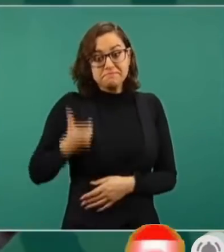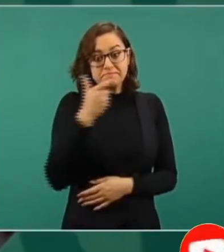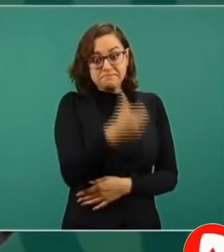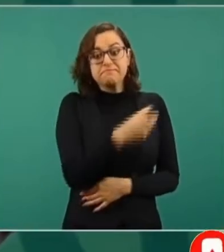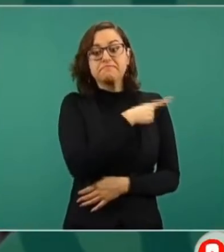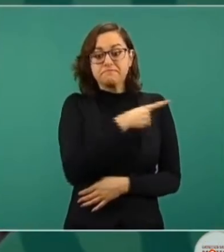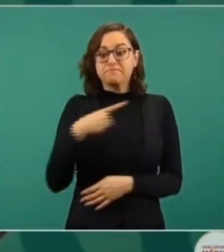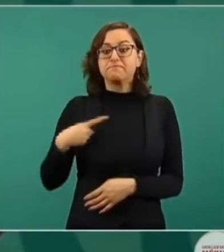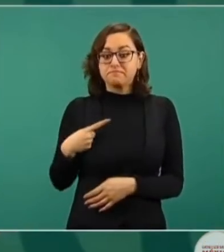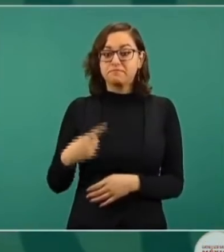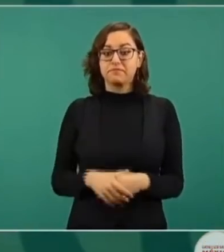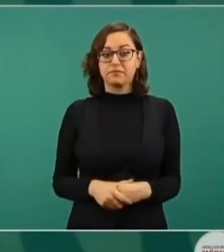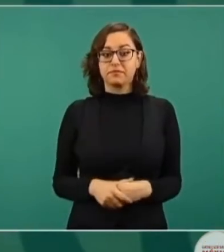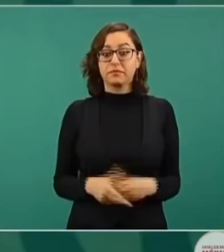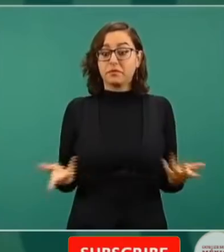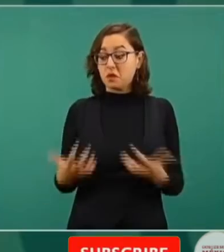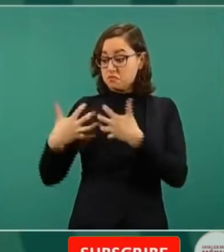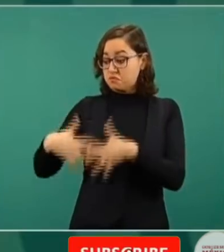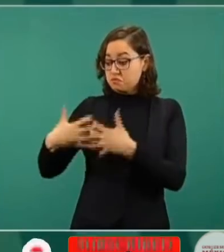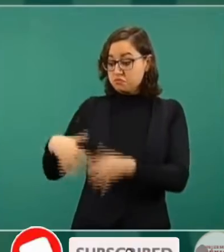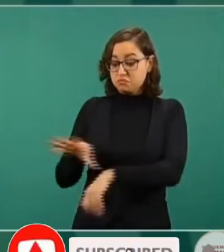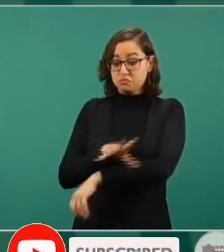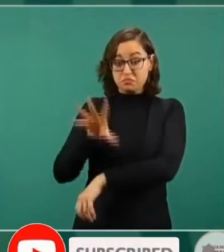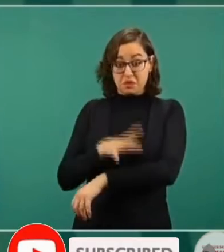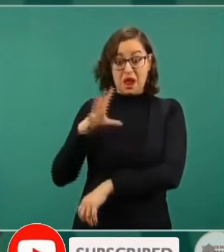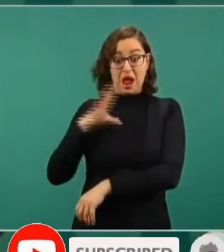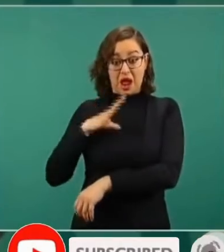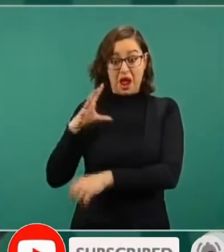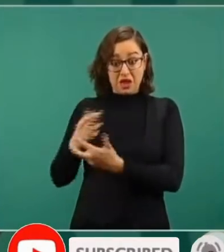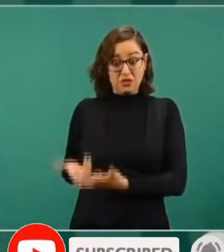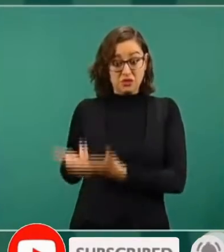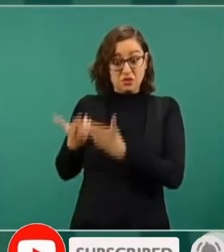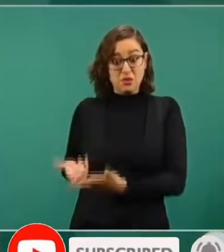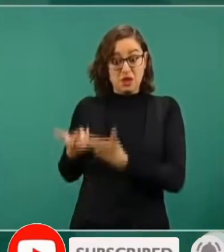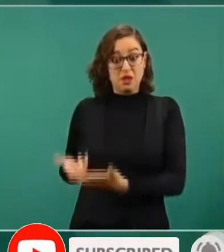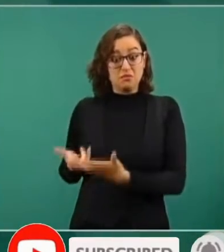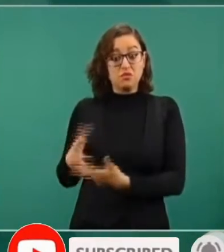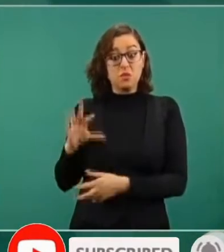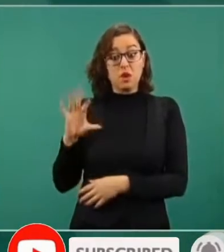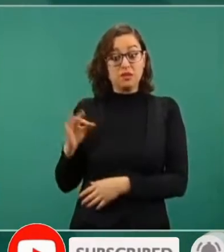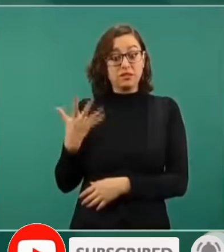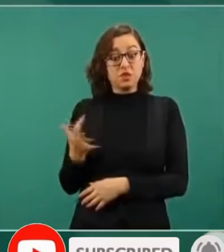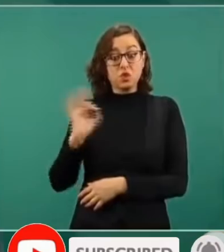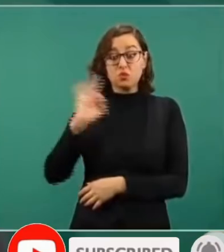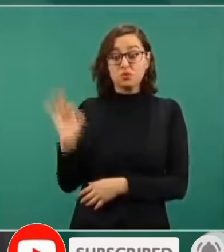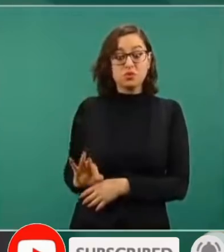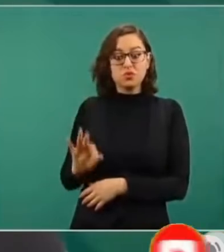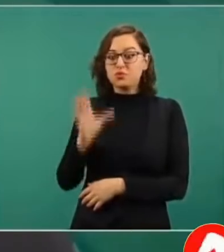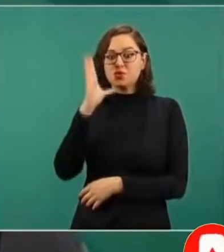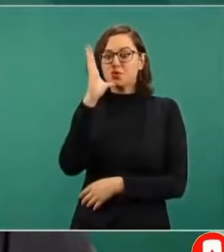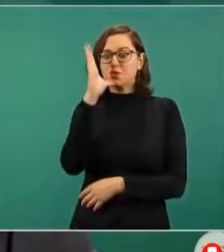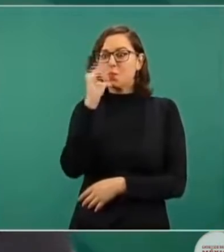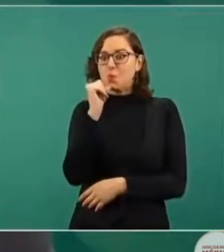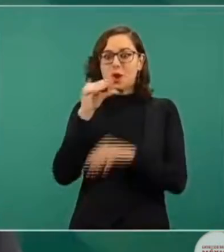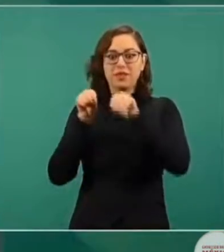despachada es el 45% de la CFE, es decir, la mitad de las centrales no se despachan. Por eso que repito,